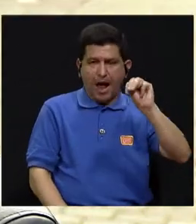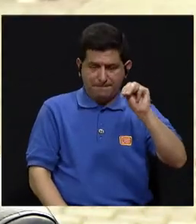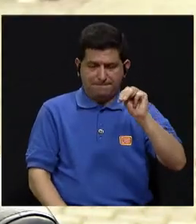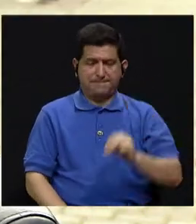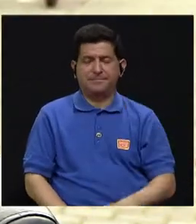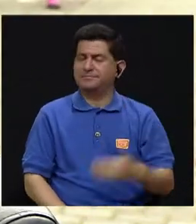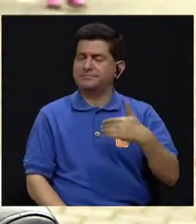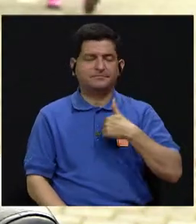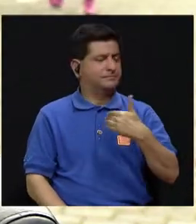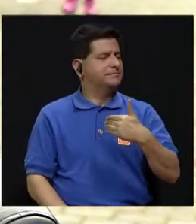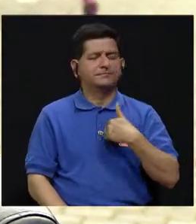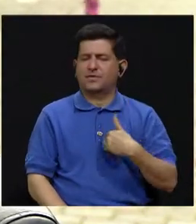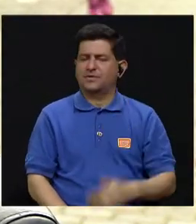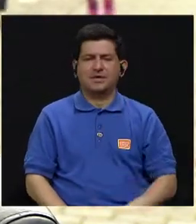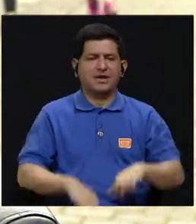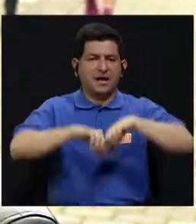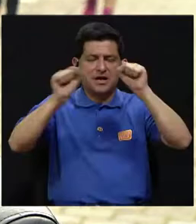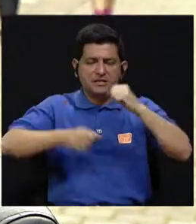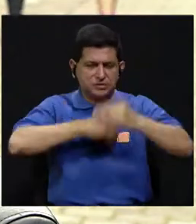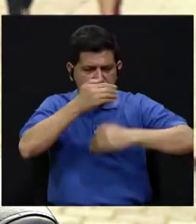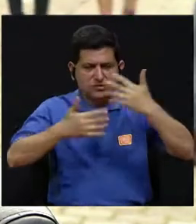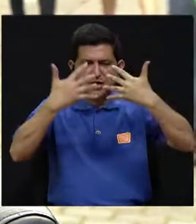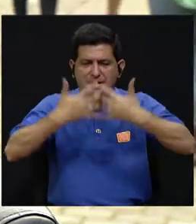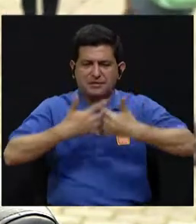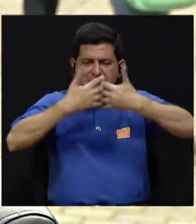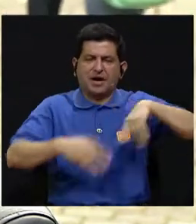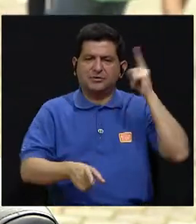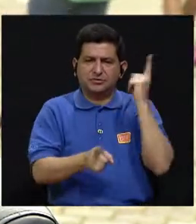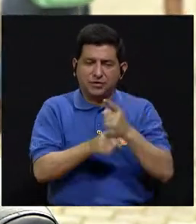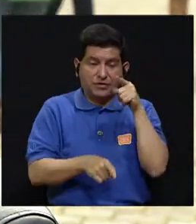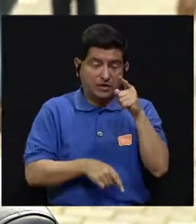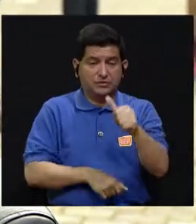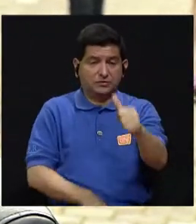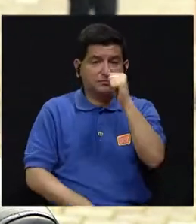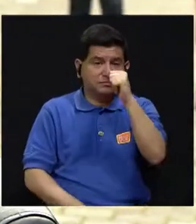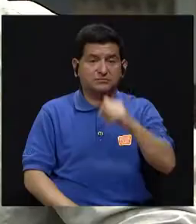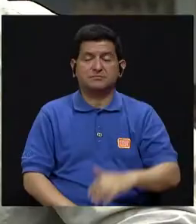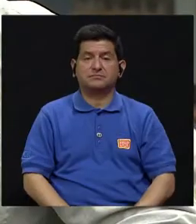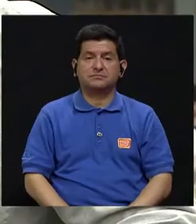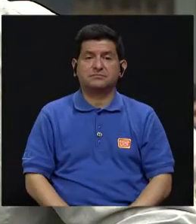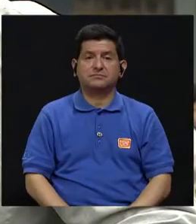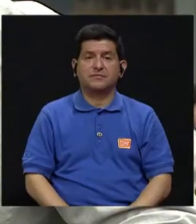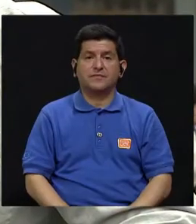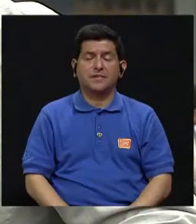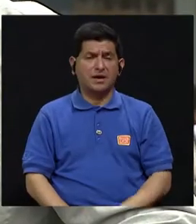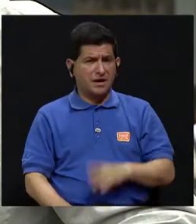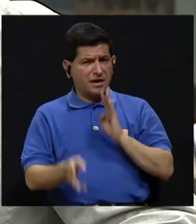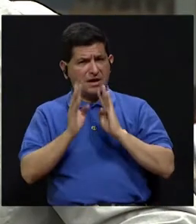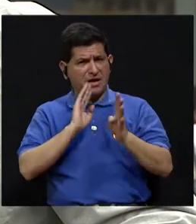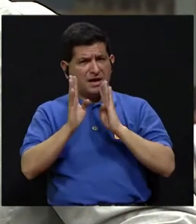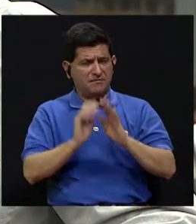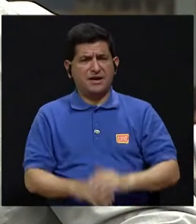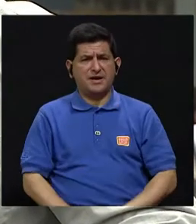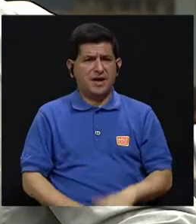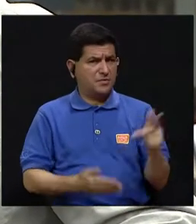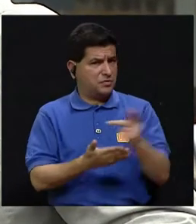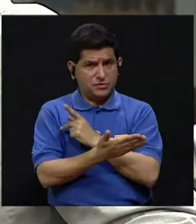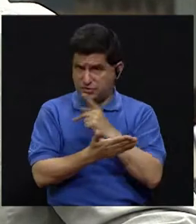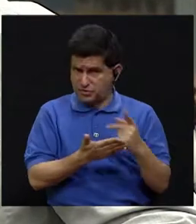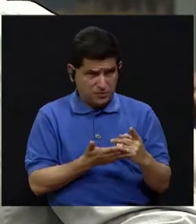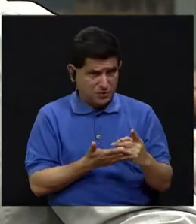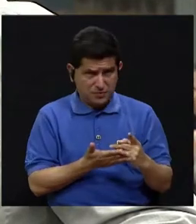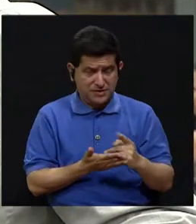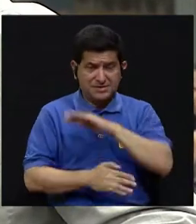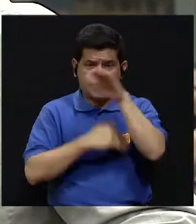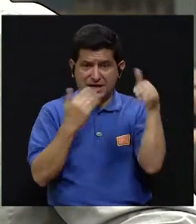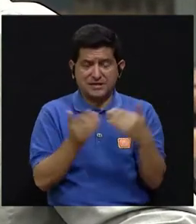metropolitana, no tenemos sistemas de tratamientos adecuados para ese tipo de agua. Entonces podríamos hablar no de provincias, sino